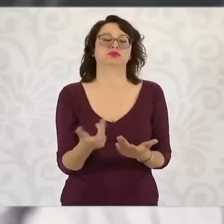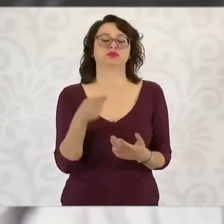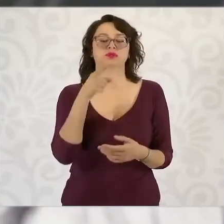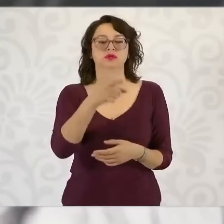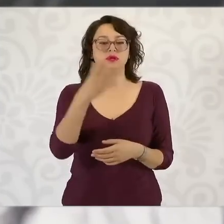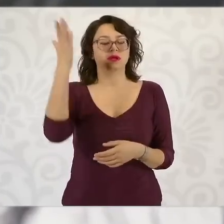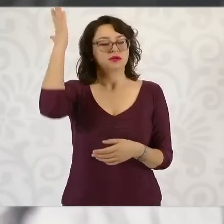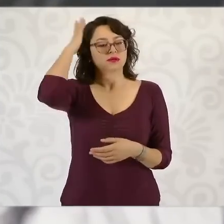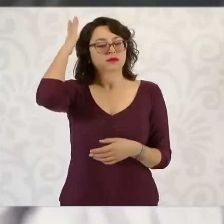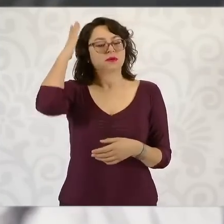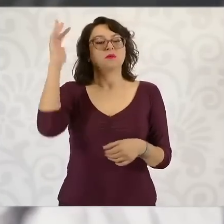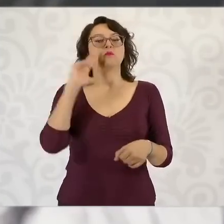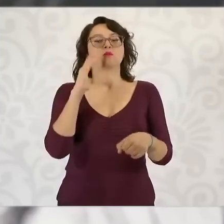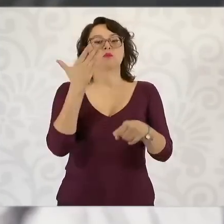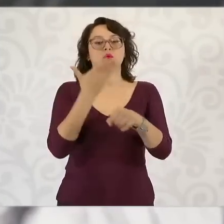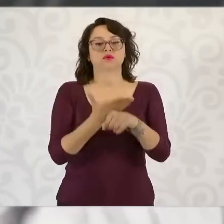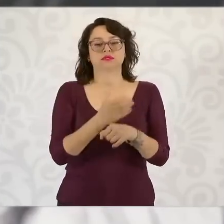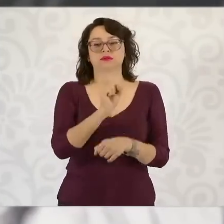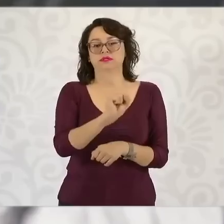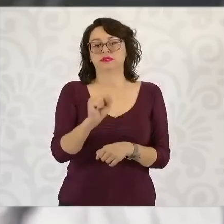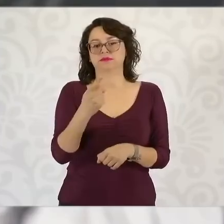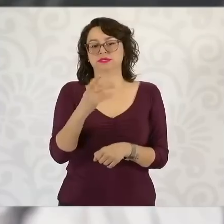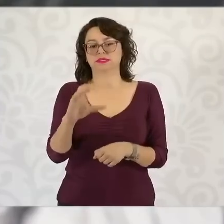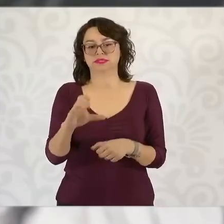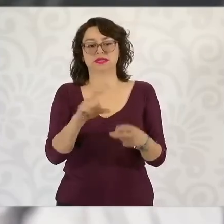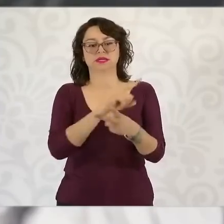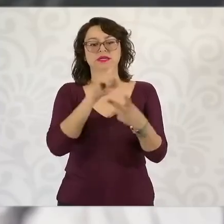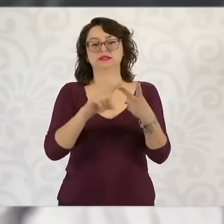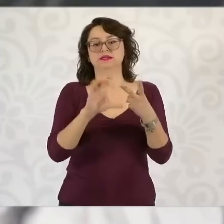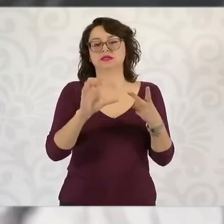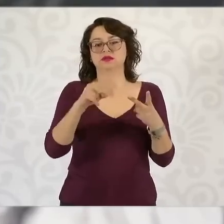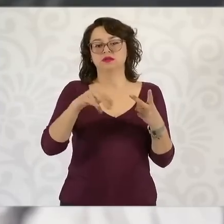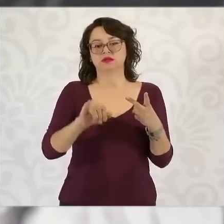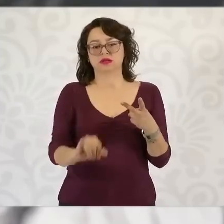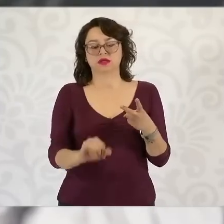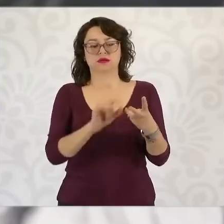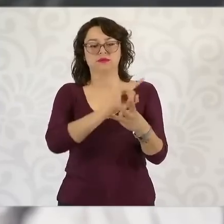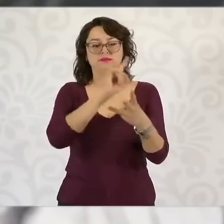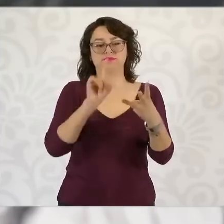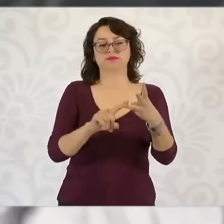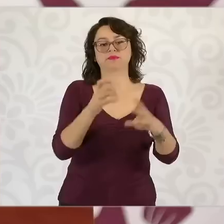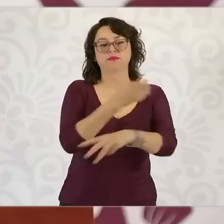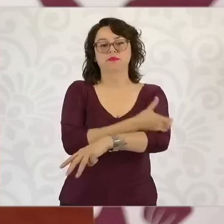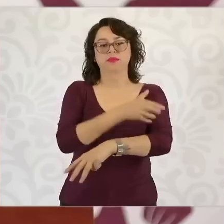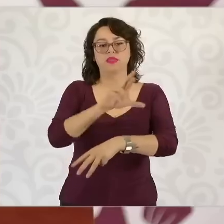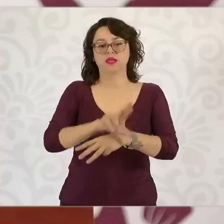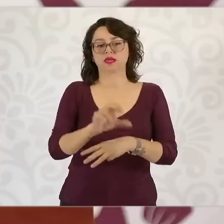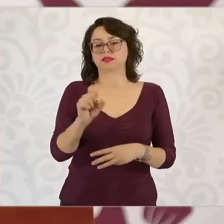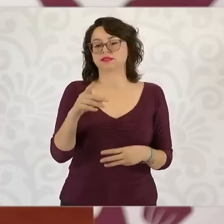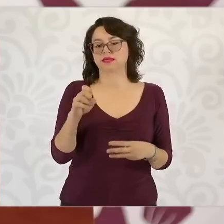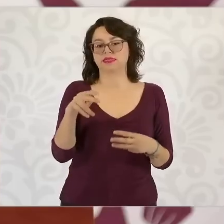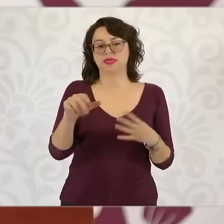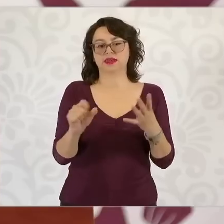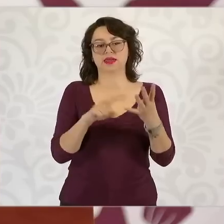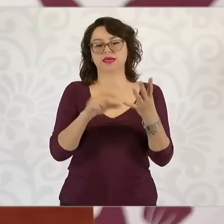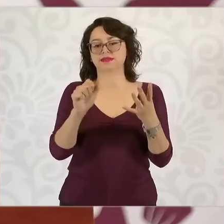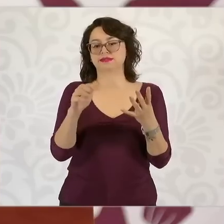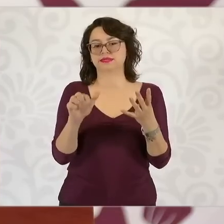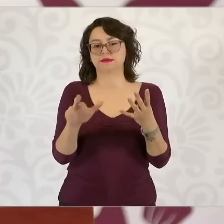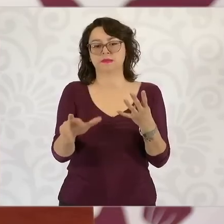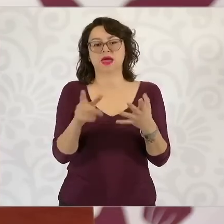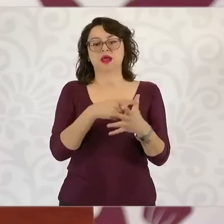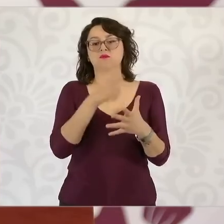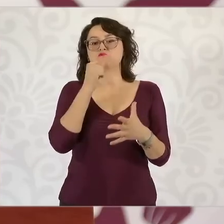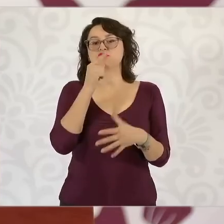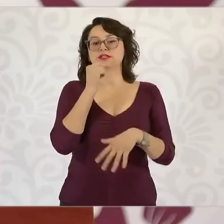el Gabinete de Seguridad con información del Centro Nacional de Inteligencia, en coordinación con Defensa, Marina, Policía Estatal, la